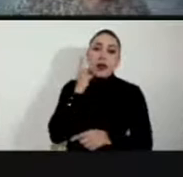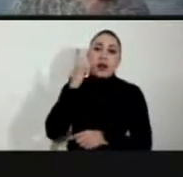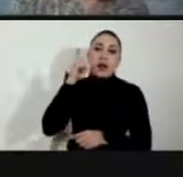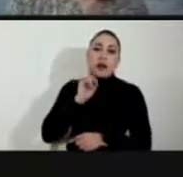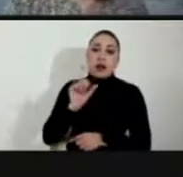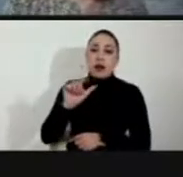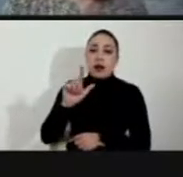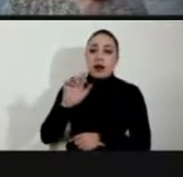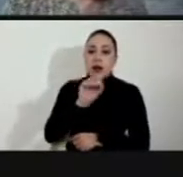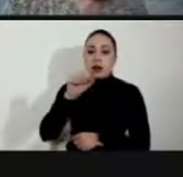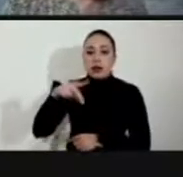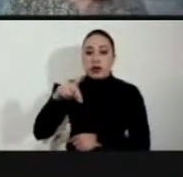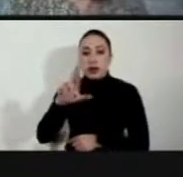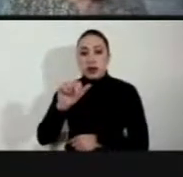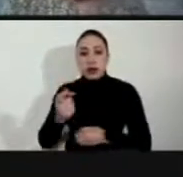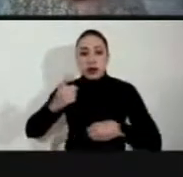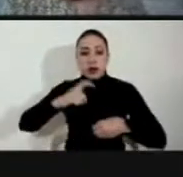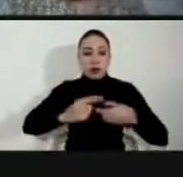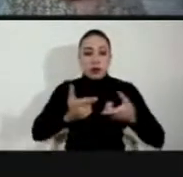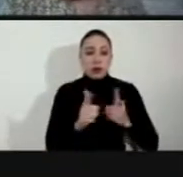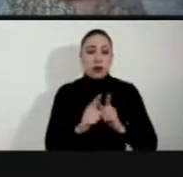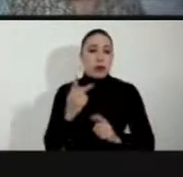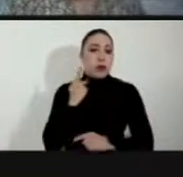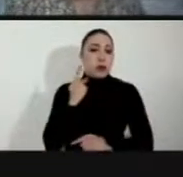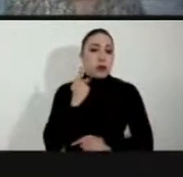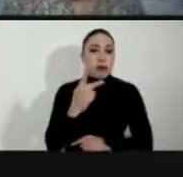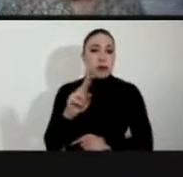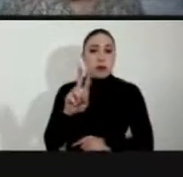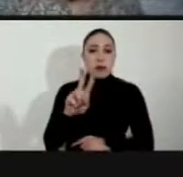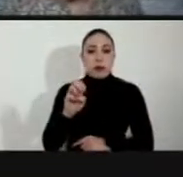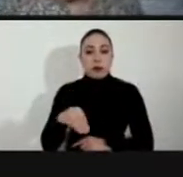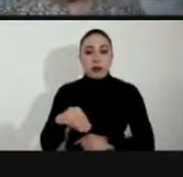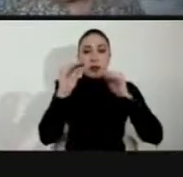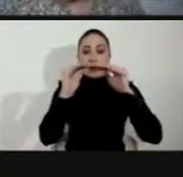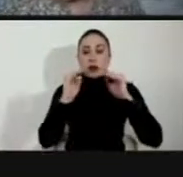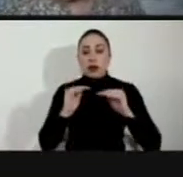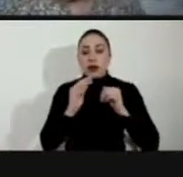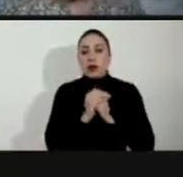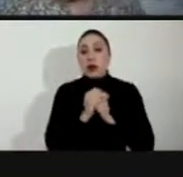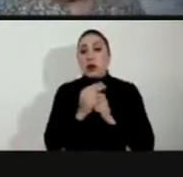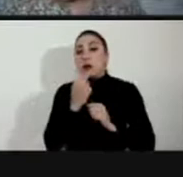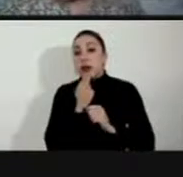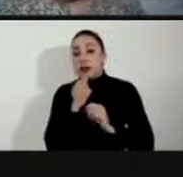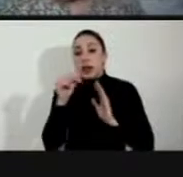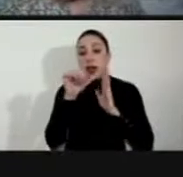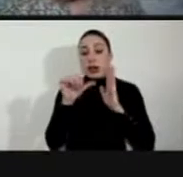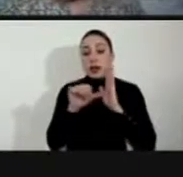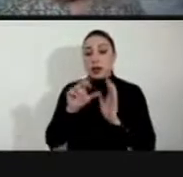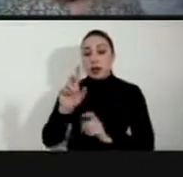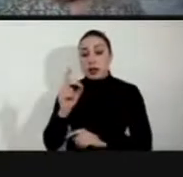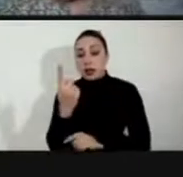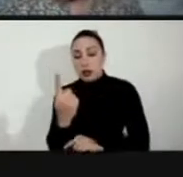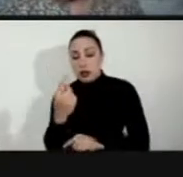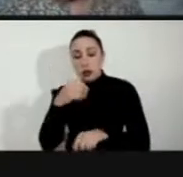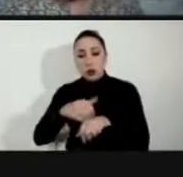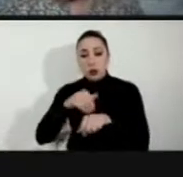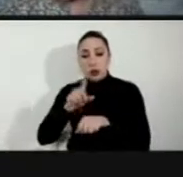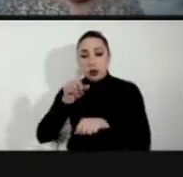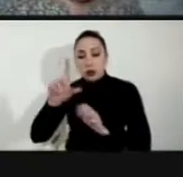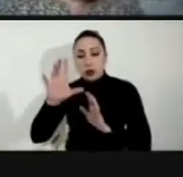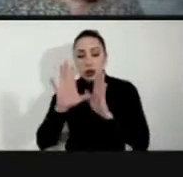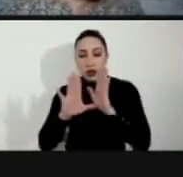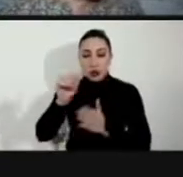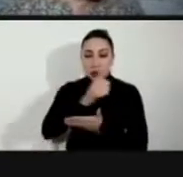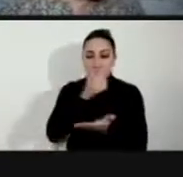Verde Ecologista de México. Con fundamento en lo dispuesto por el artículo 31, numeral 1 de la Constitución Política de